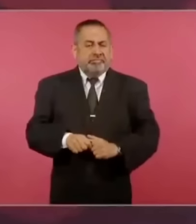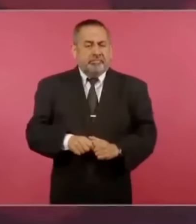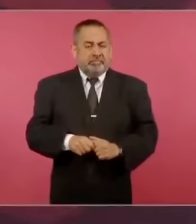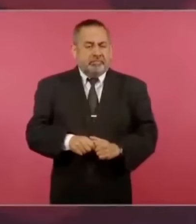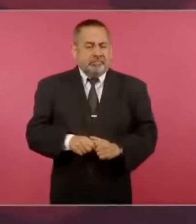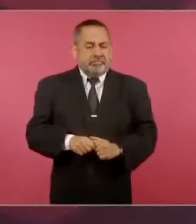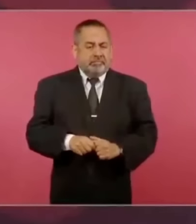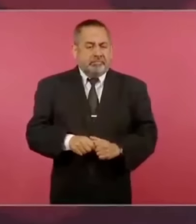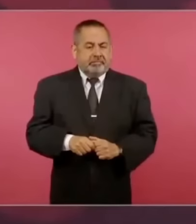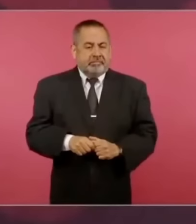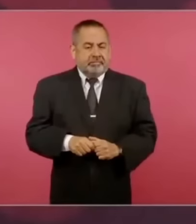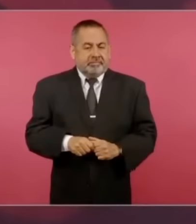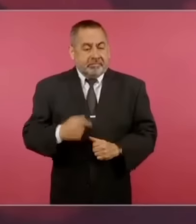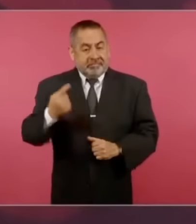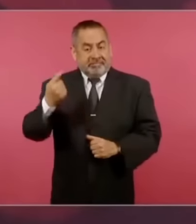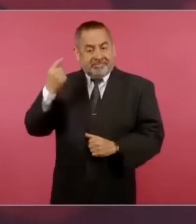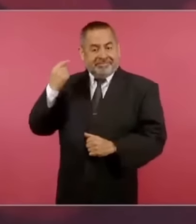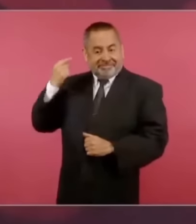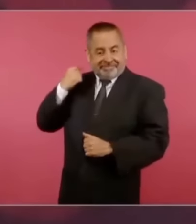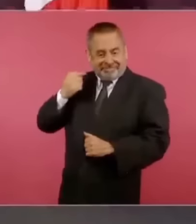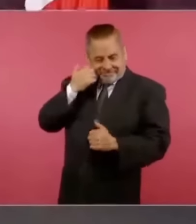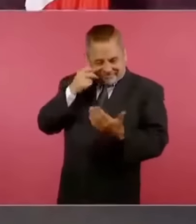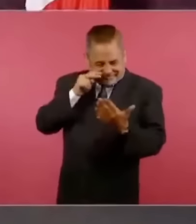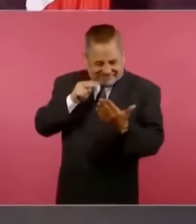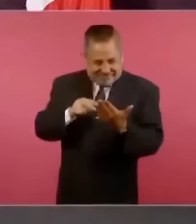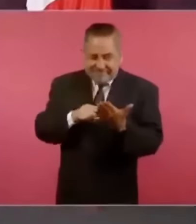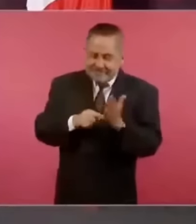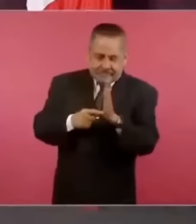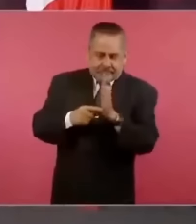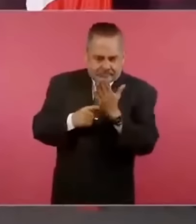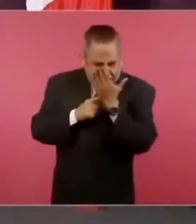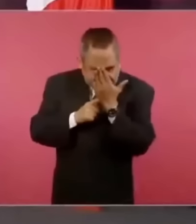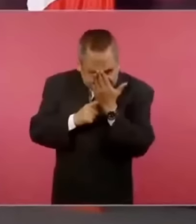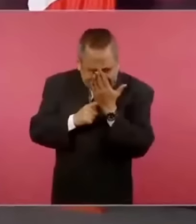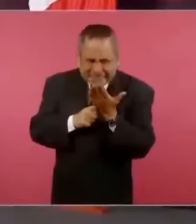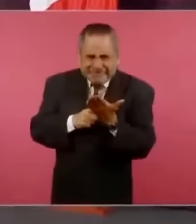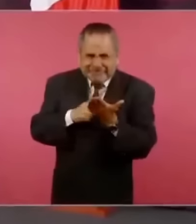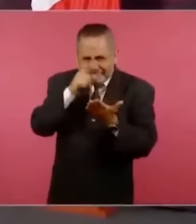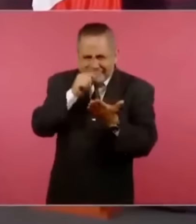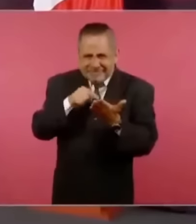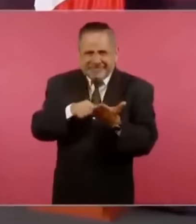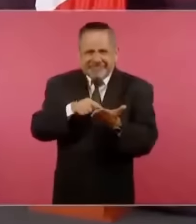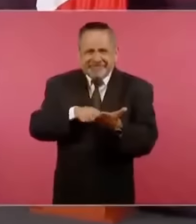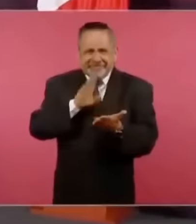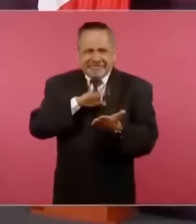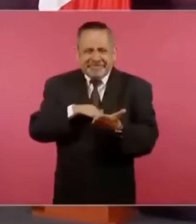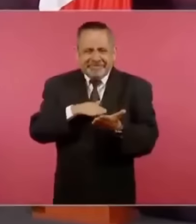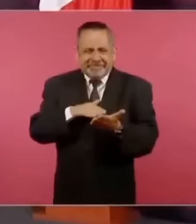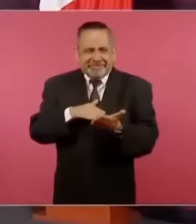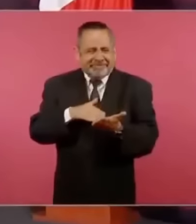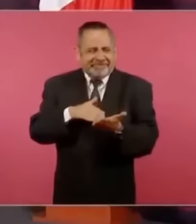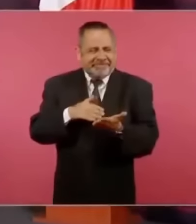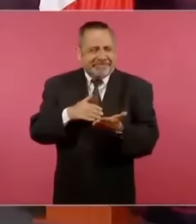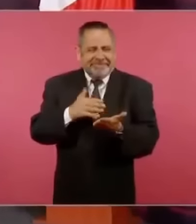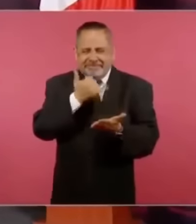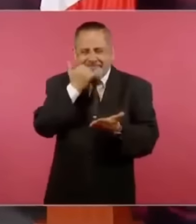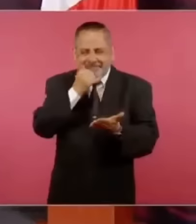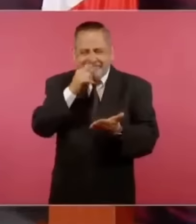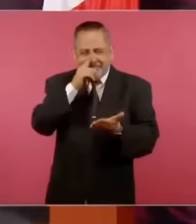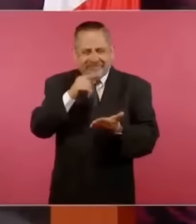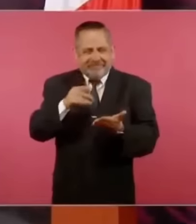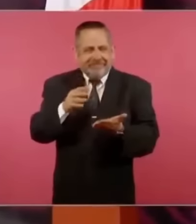la vez pasada que quise recurrir al libro, le faltaban